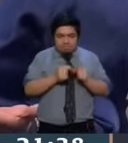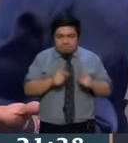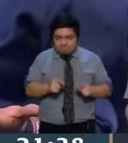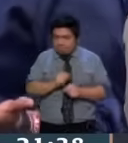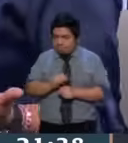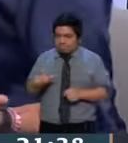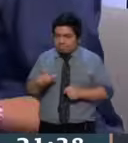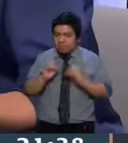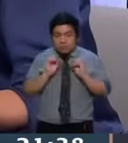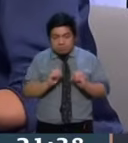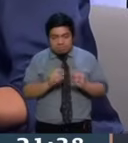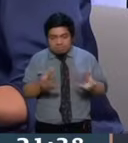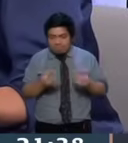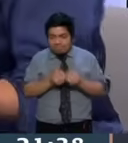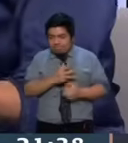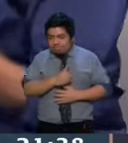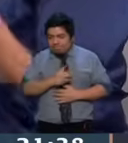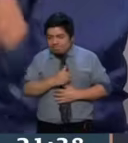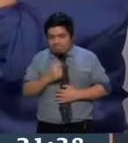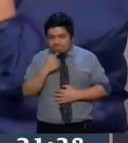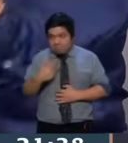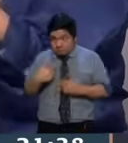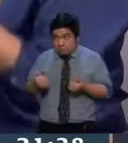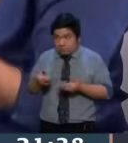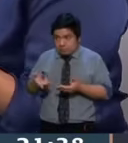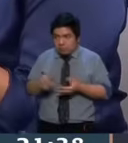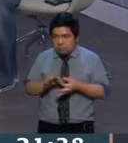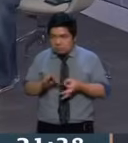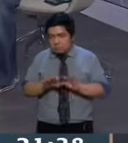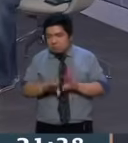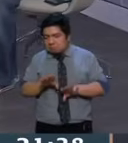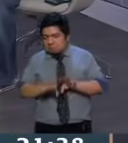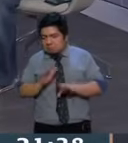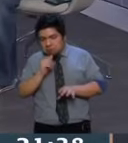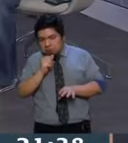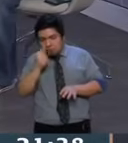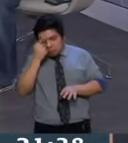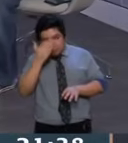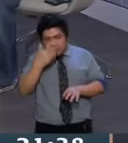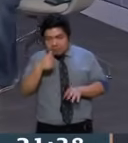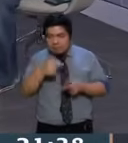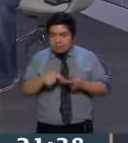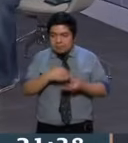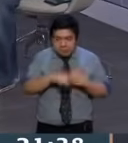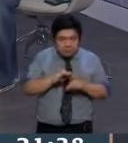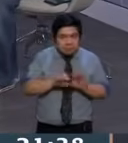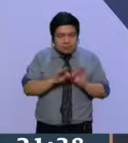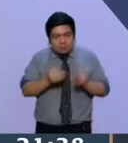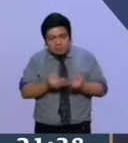profesionalmente o tener un hijo. Sí me explico cuando no tienes la capacidad para generar esto de